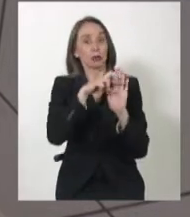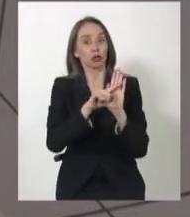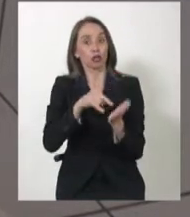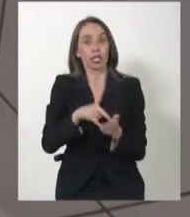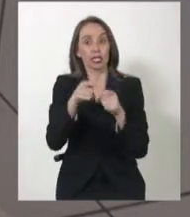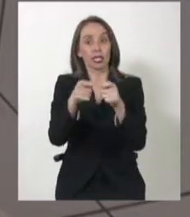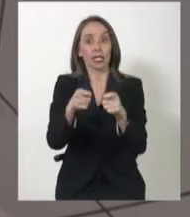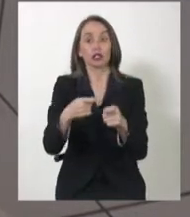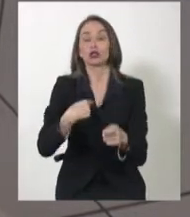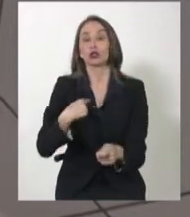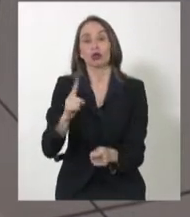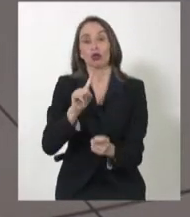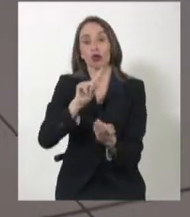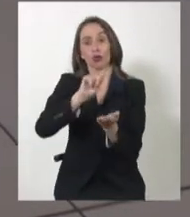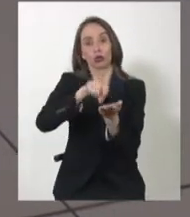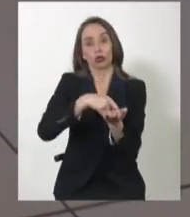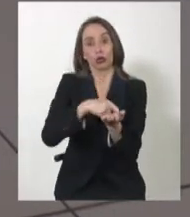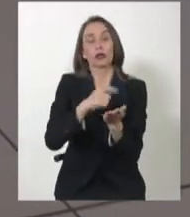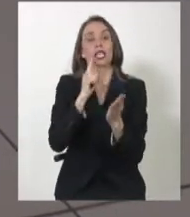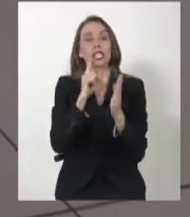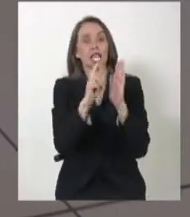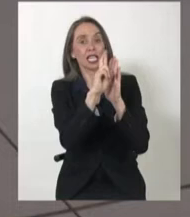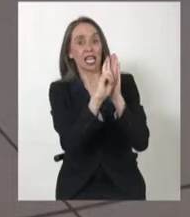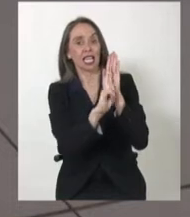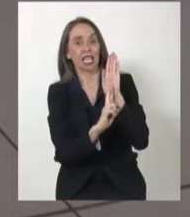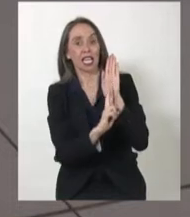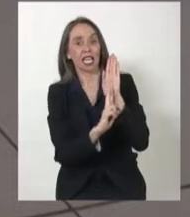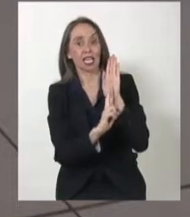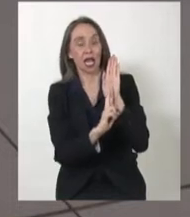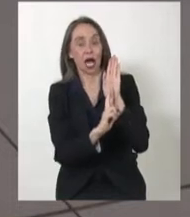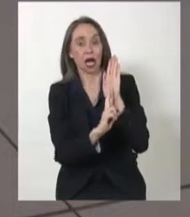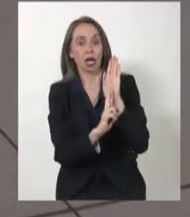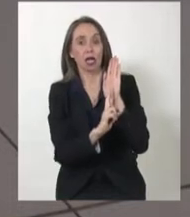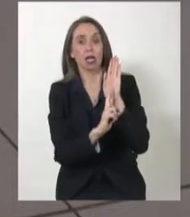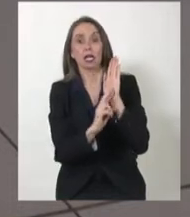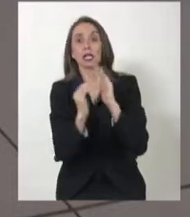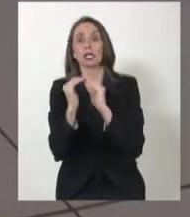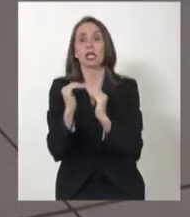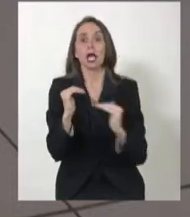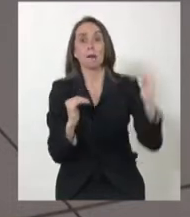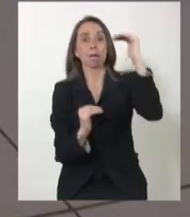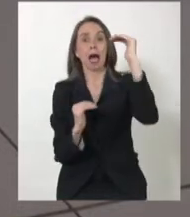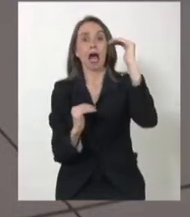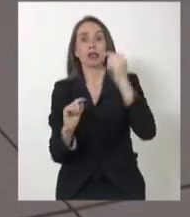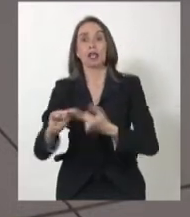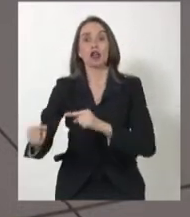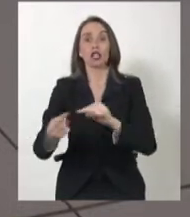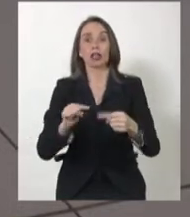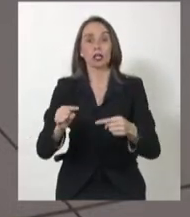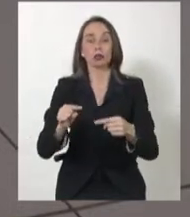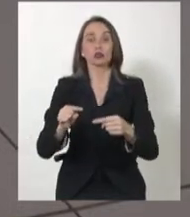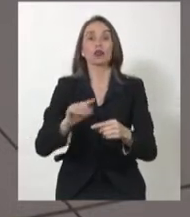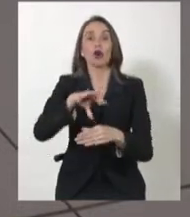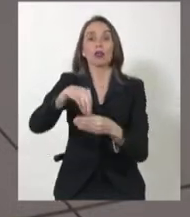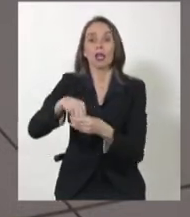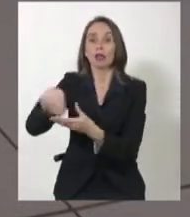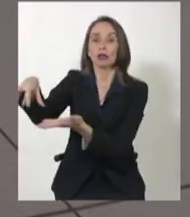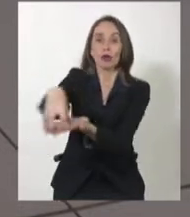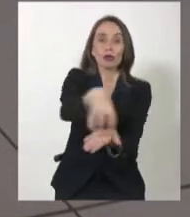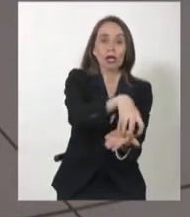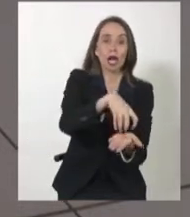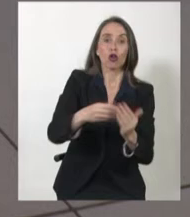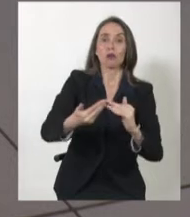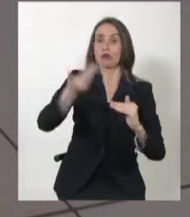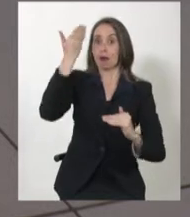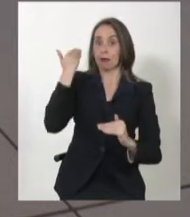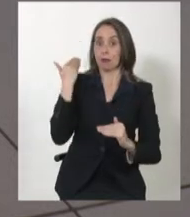no lo suscribiría. O sea, tiene reglas que yo creo que exceden con mucho lo que se discutió en aquellos territorios. Y solamente